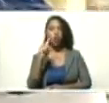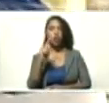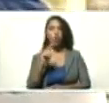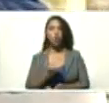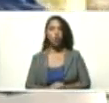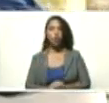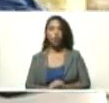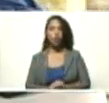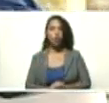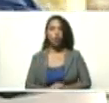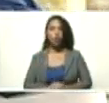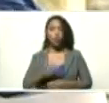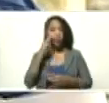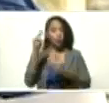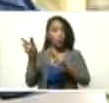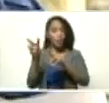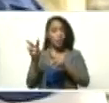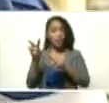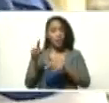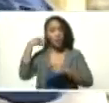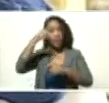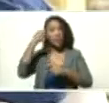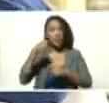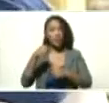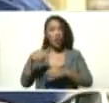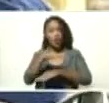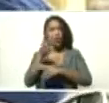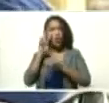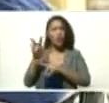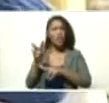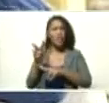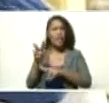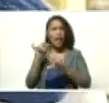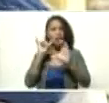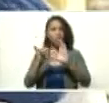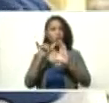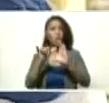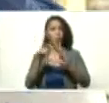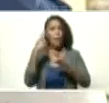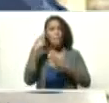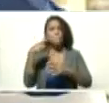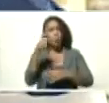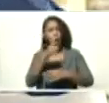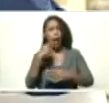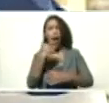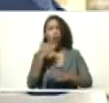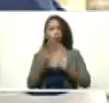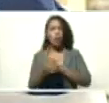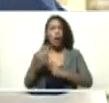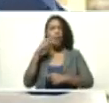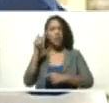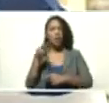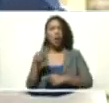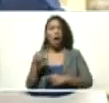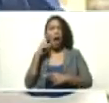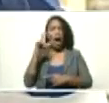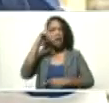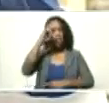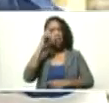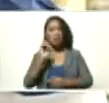Todo el mundo. ¿Viste el video de no sé quién? ¿Dónde lo viste? En YouTube, búscalo por tal cosa. ¿Viste el video de no sé quién? ¿Dónde lo viste? En